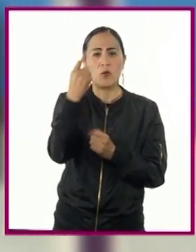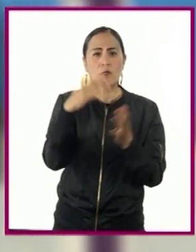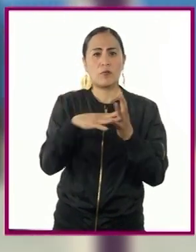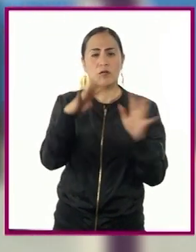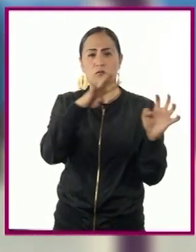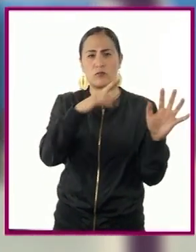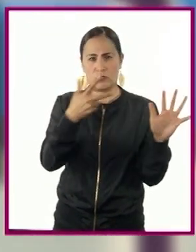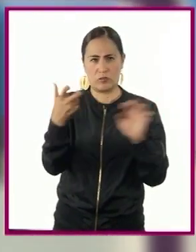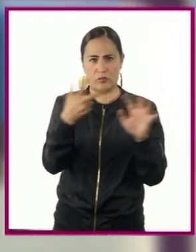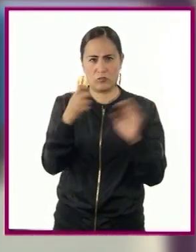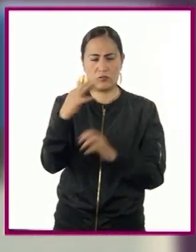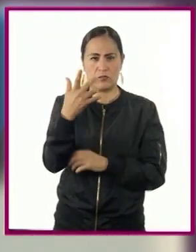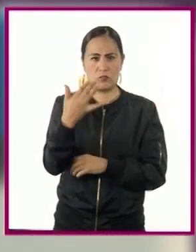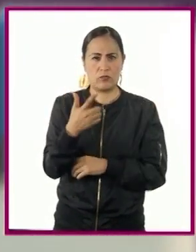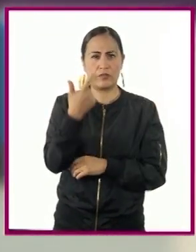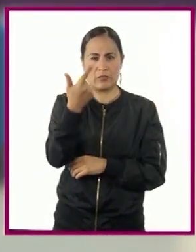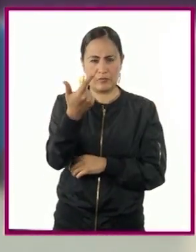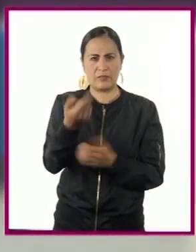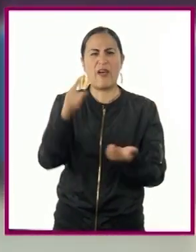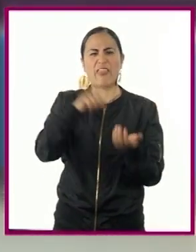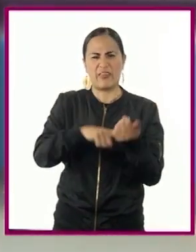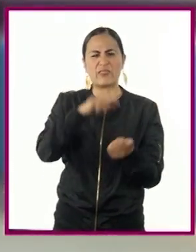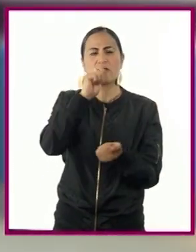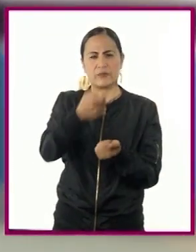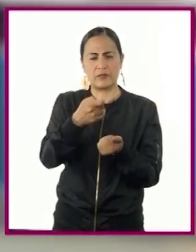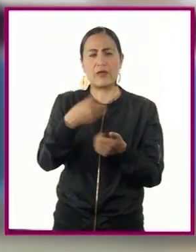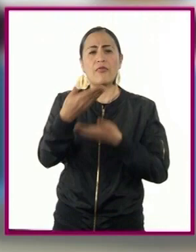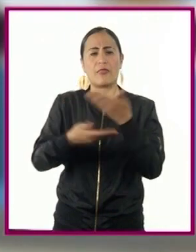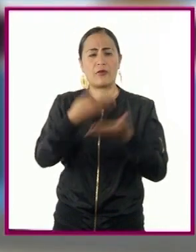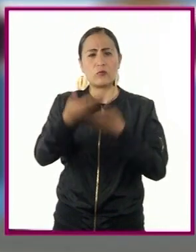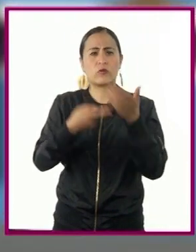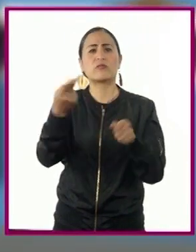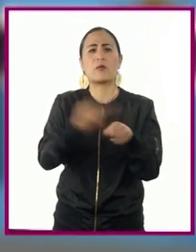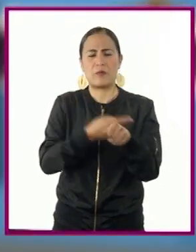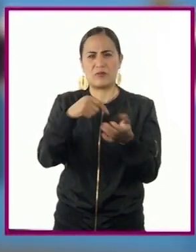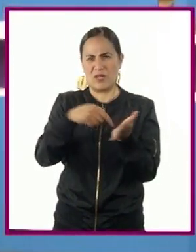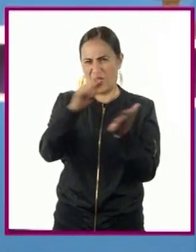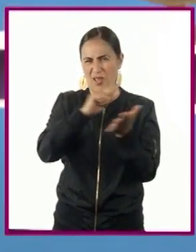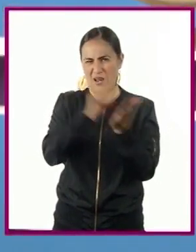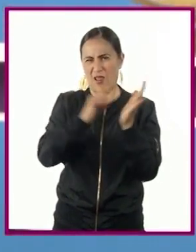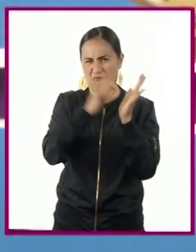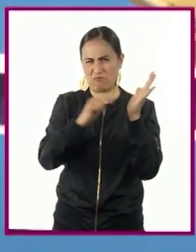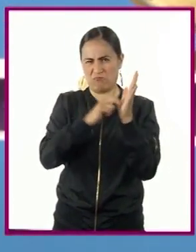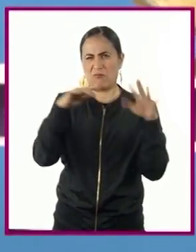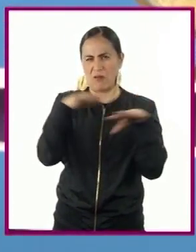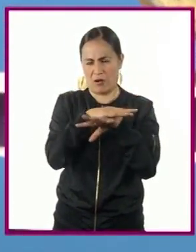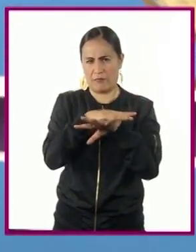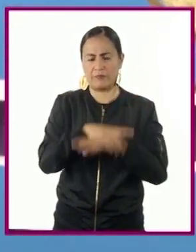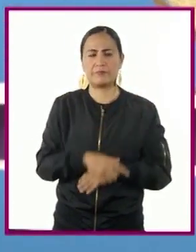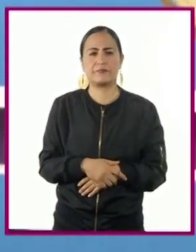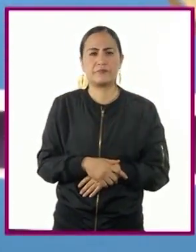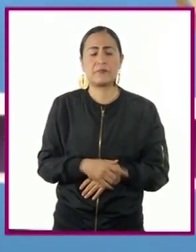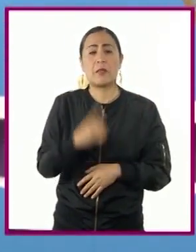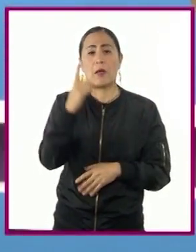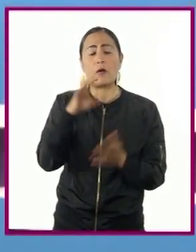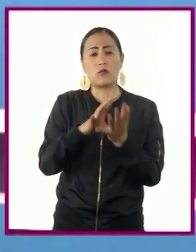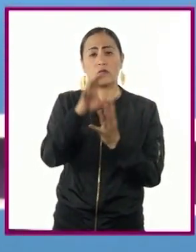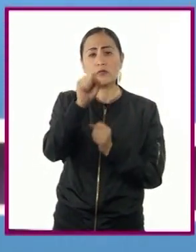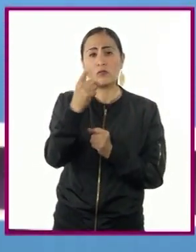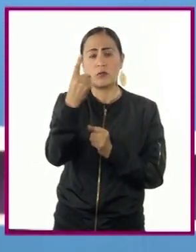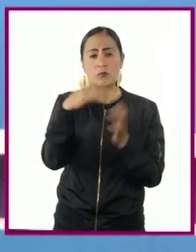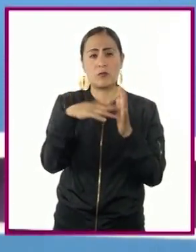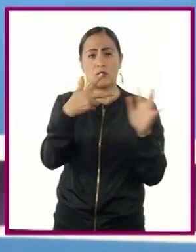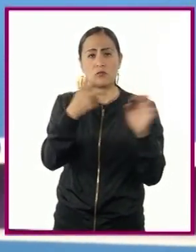de 1857 y las consecuencias sociales de las leyes de reforma. La Constitución de